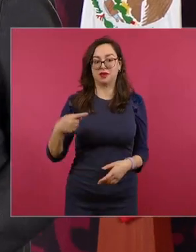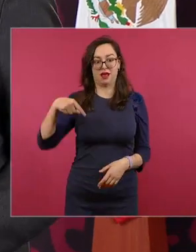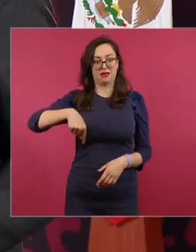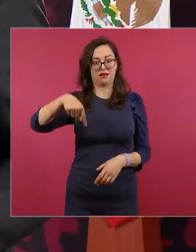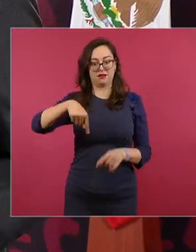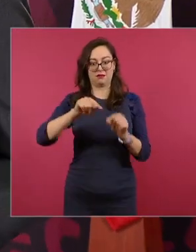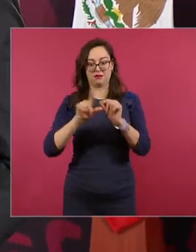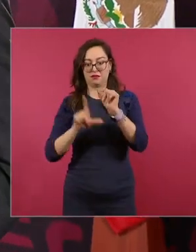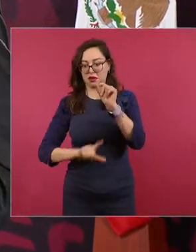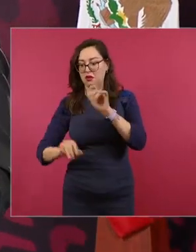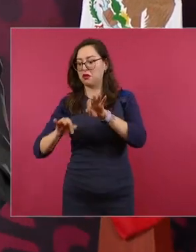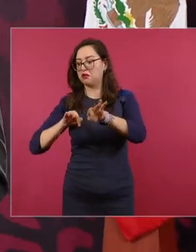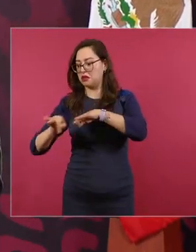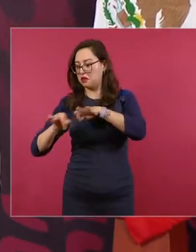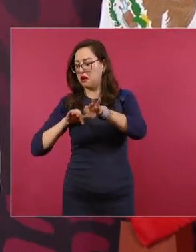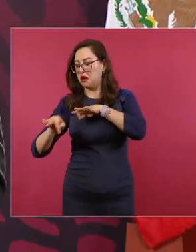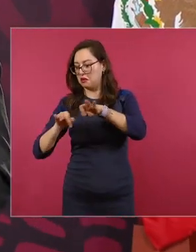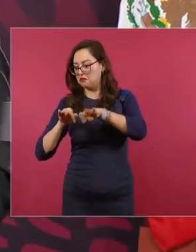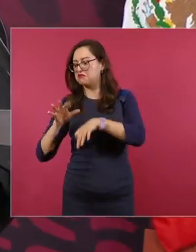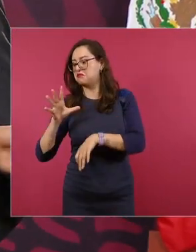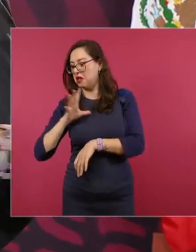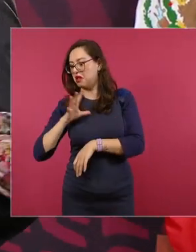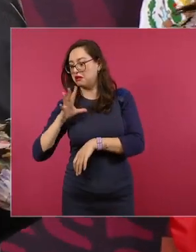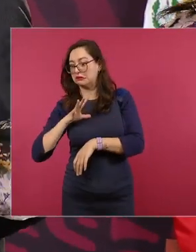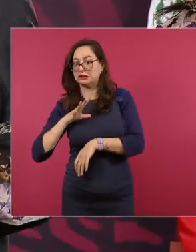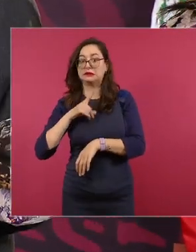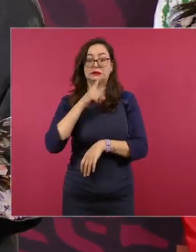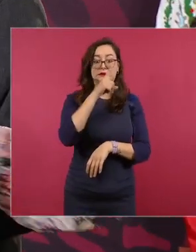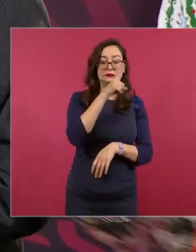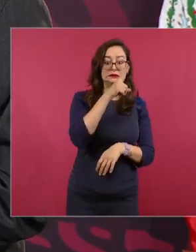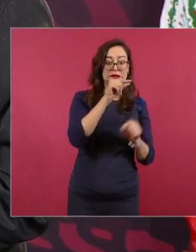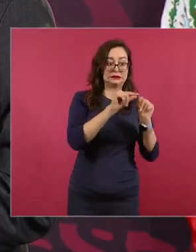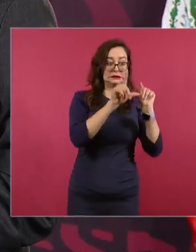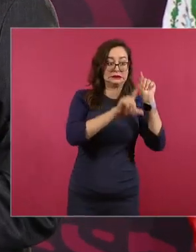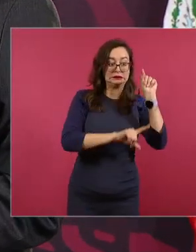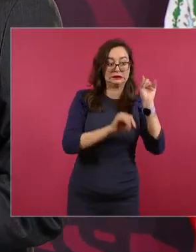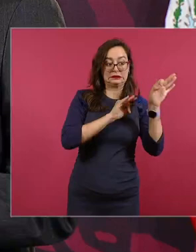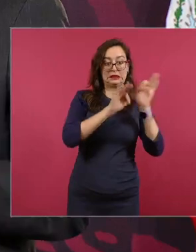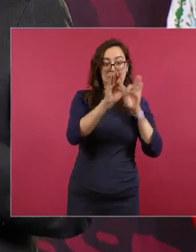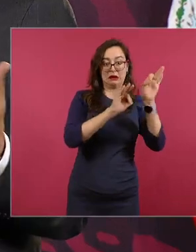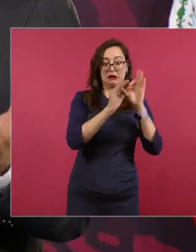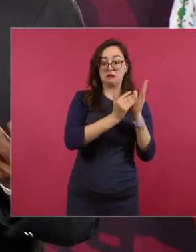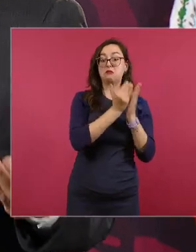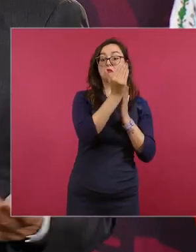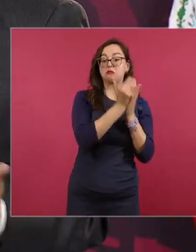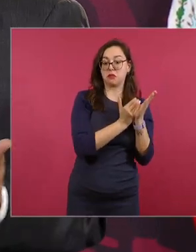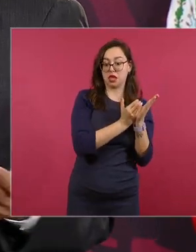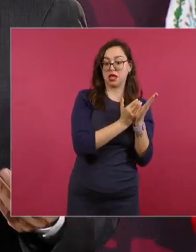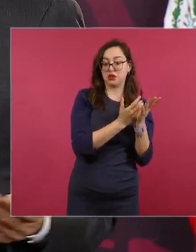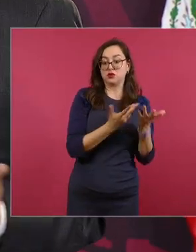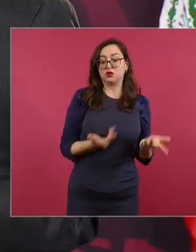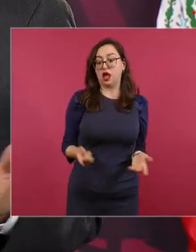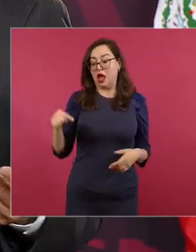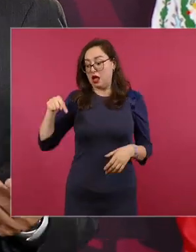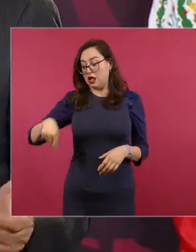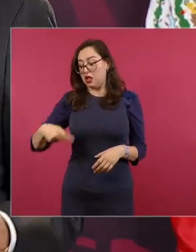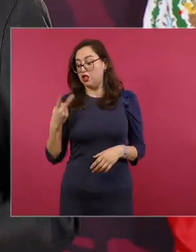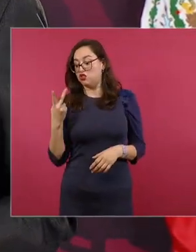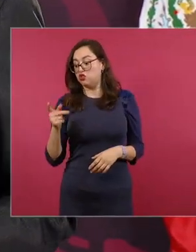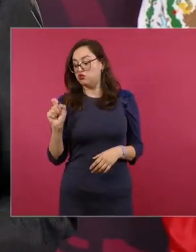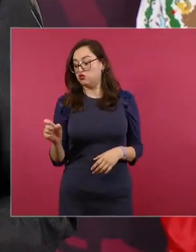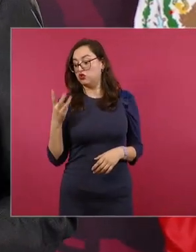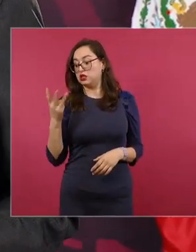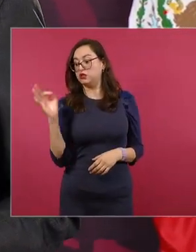desempleo que el que tienen en Estados Unidos. Nosotros tenemos una tasa de desempleo de